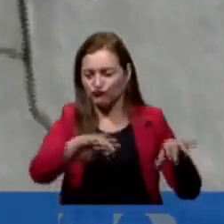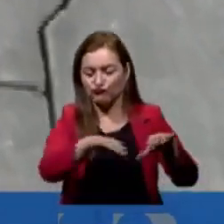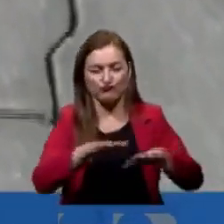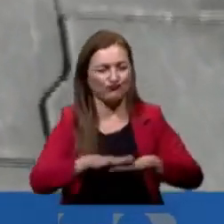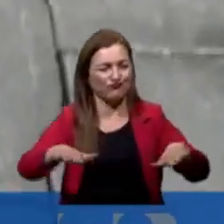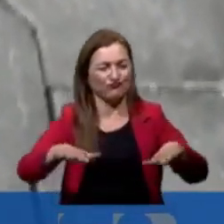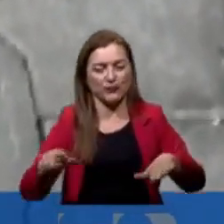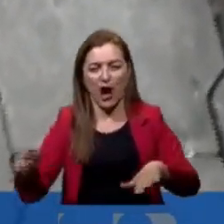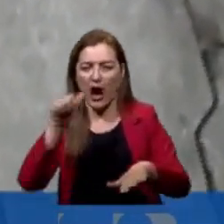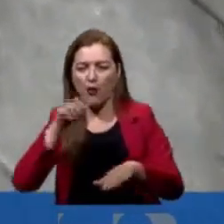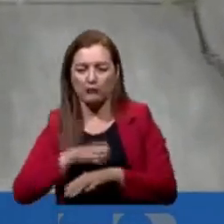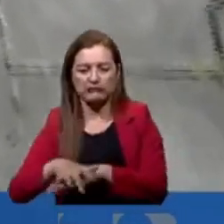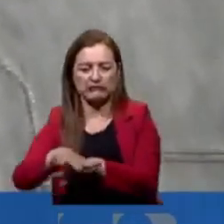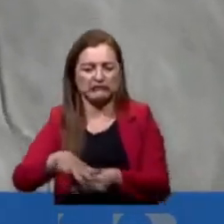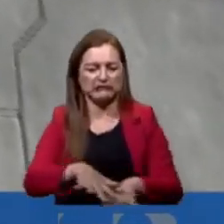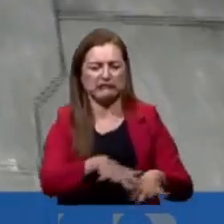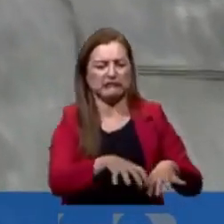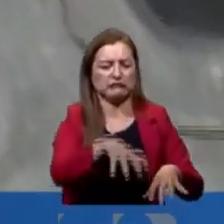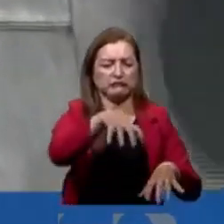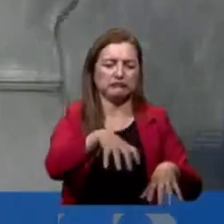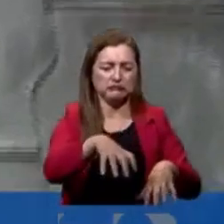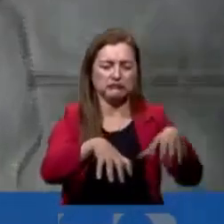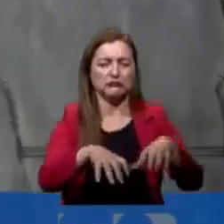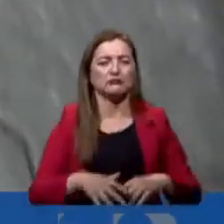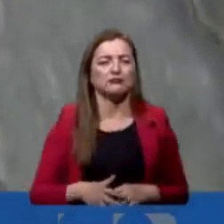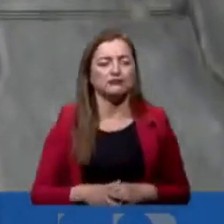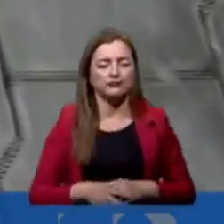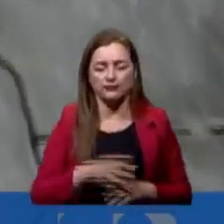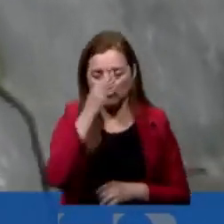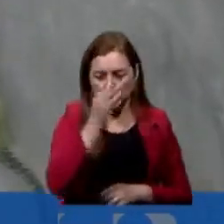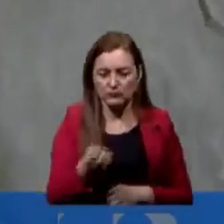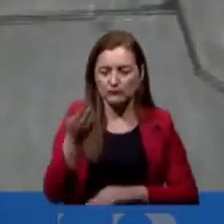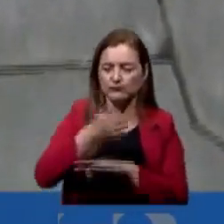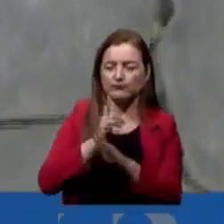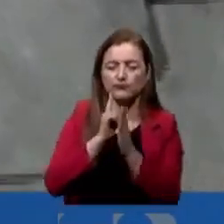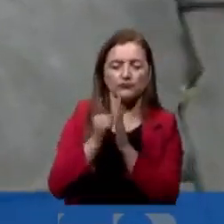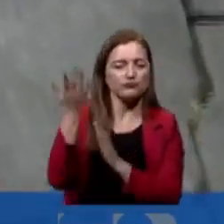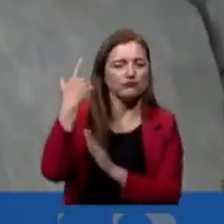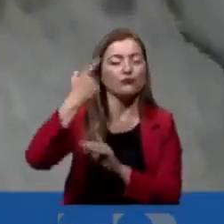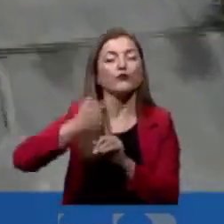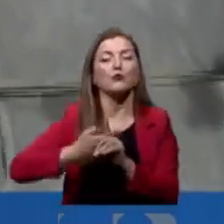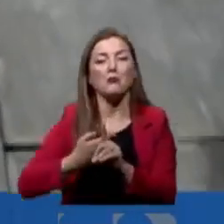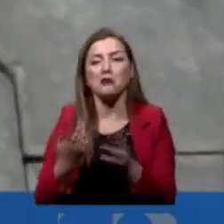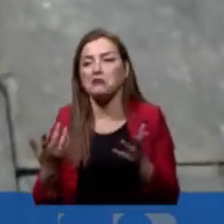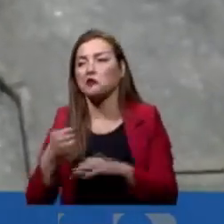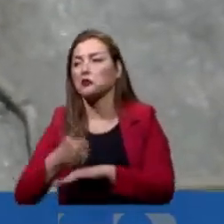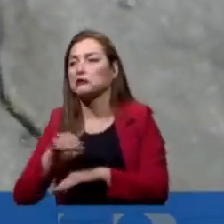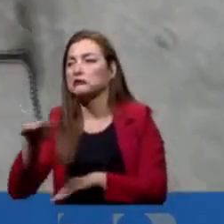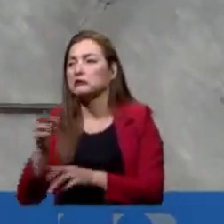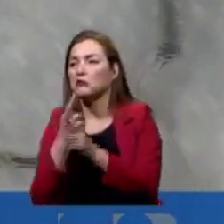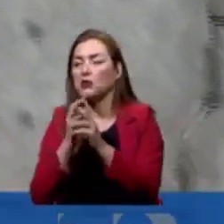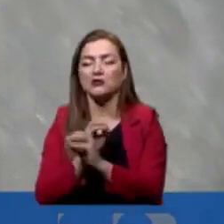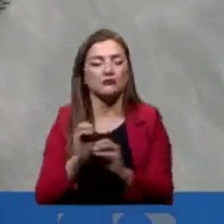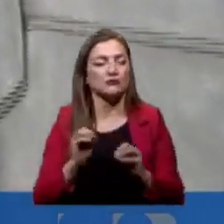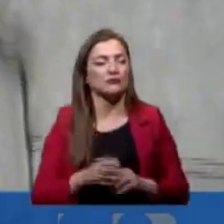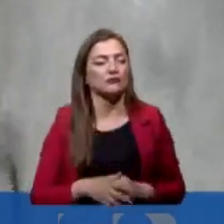a hablar con uno de los moradores. Muy buenos días, vecino. Ustedes reportaron ya esta fuga hace varios meses y no ha habido una respuesta. Sí, buenos